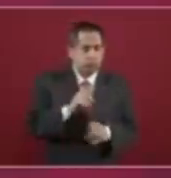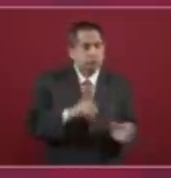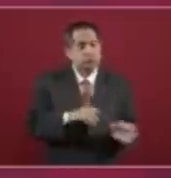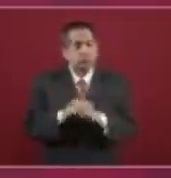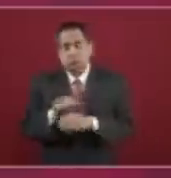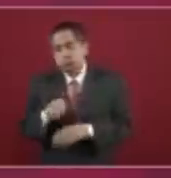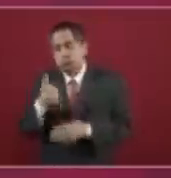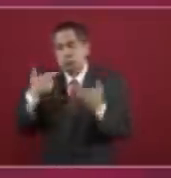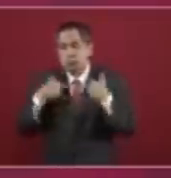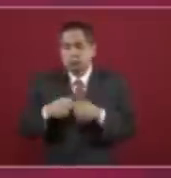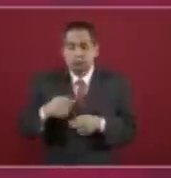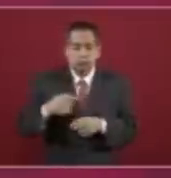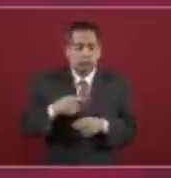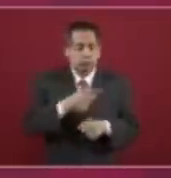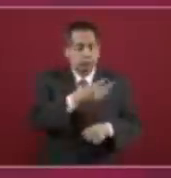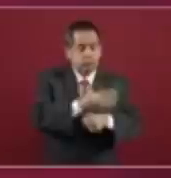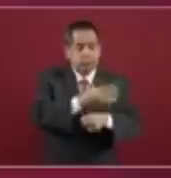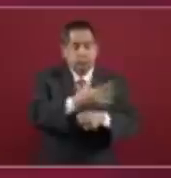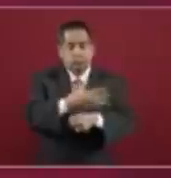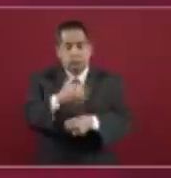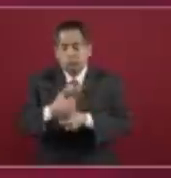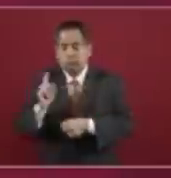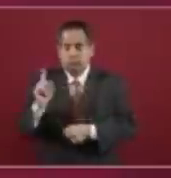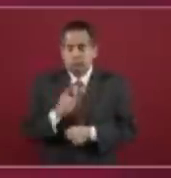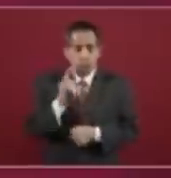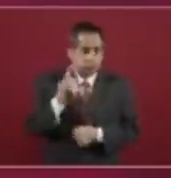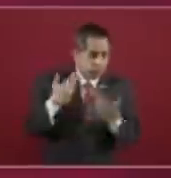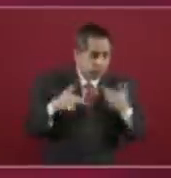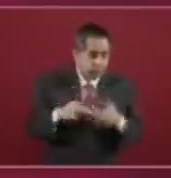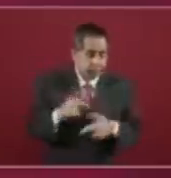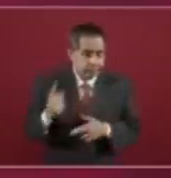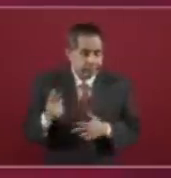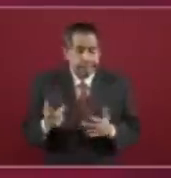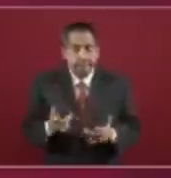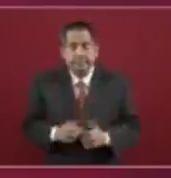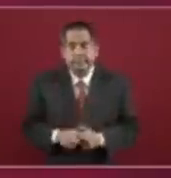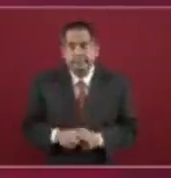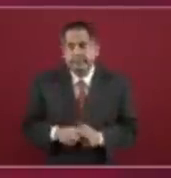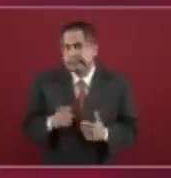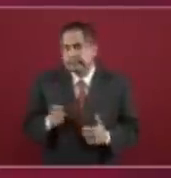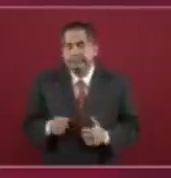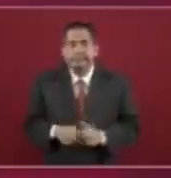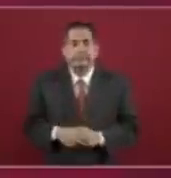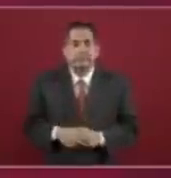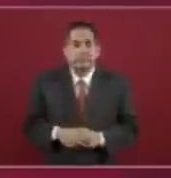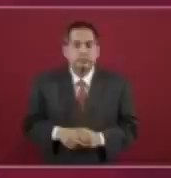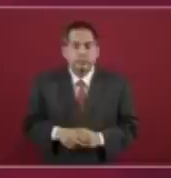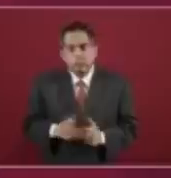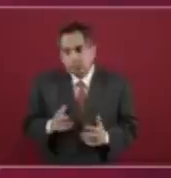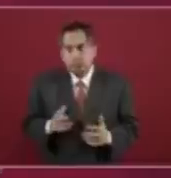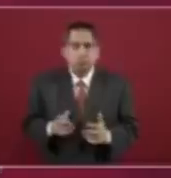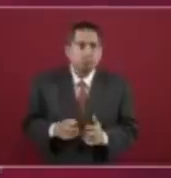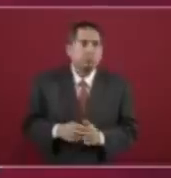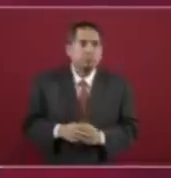maestro a niños de cuarto, quinto y sexto. Entonces, por la